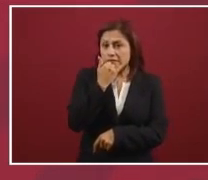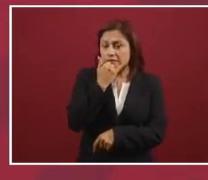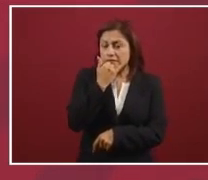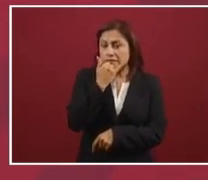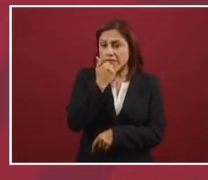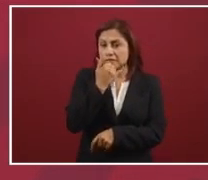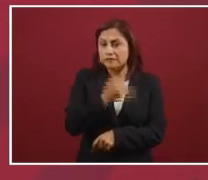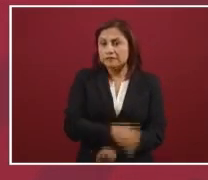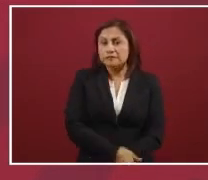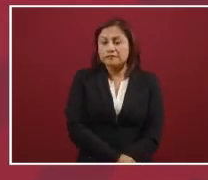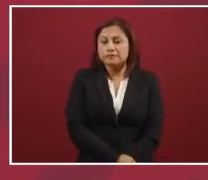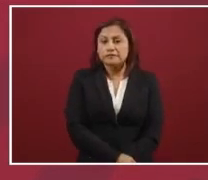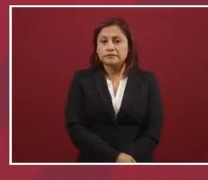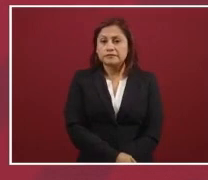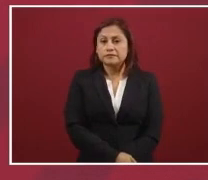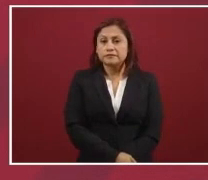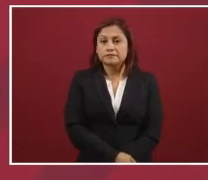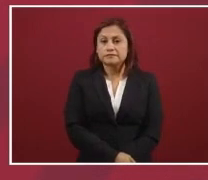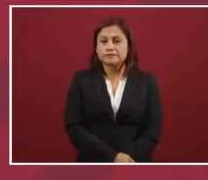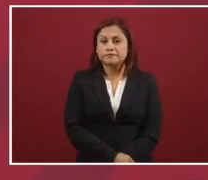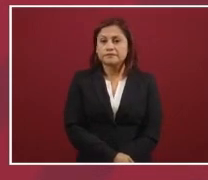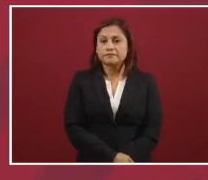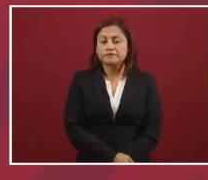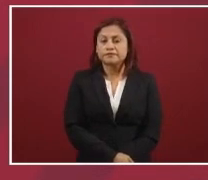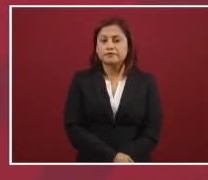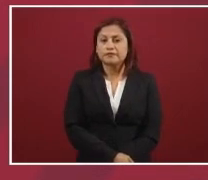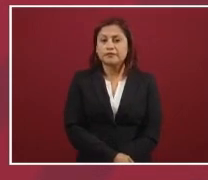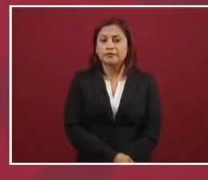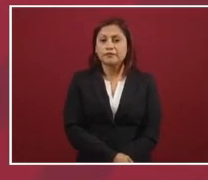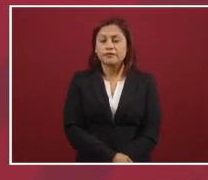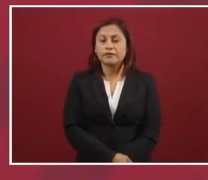por lo que significa